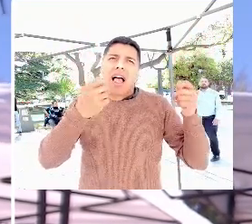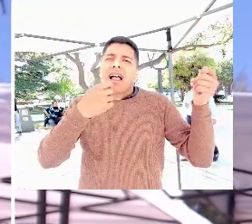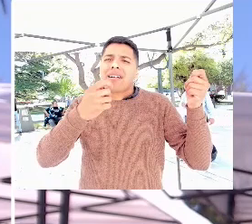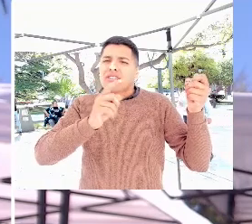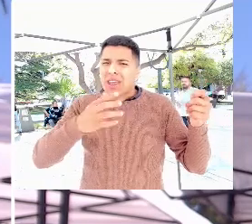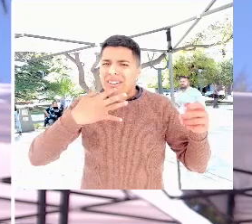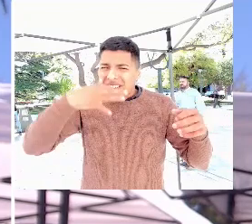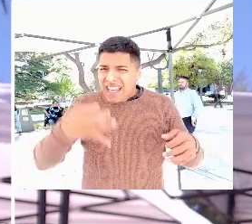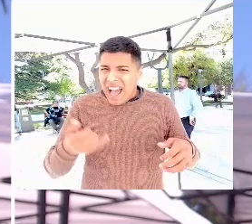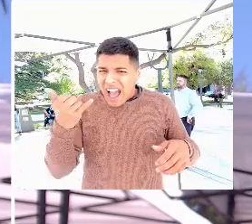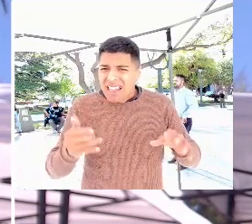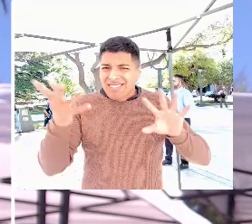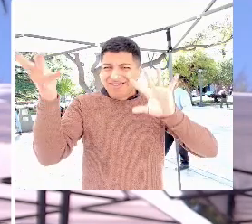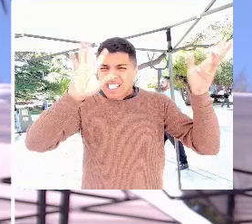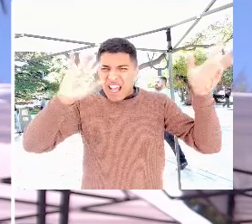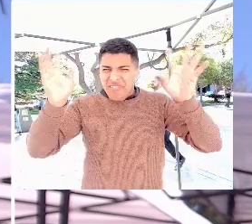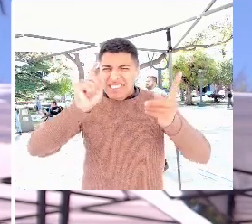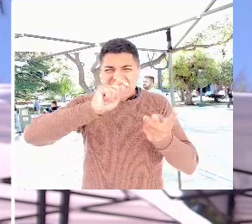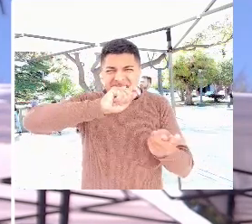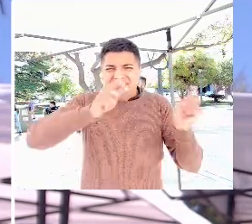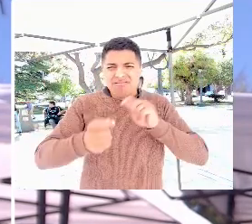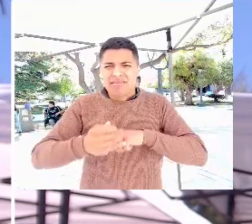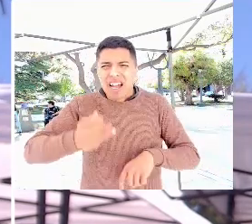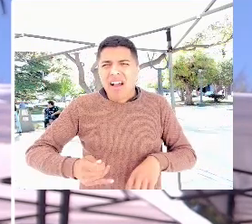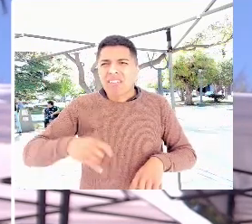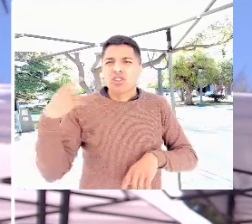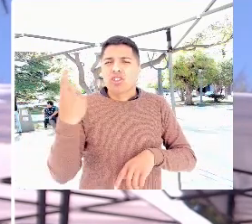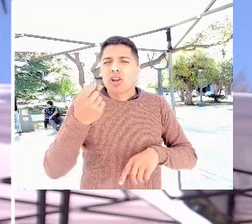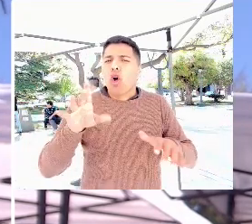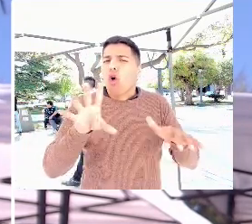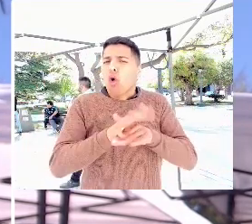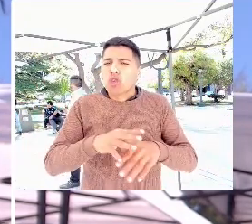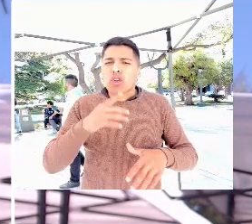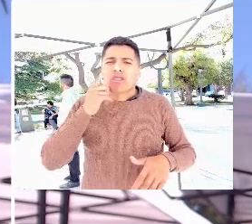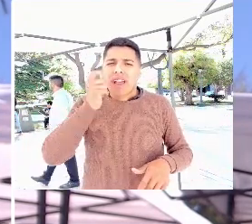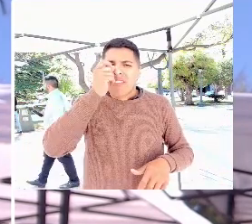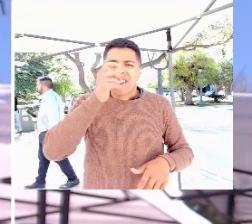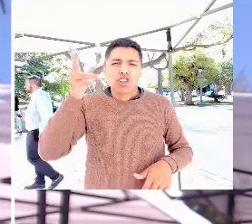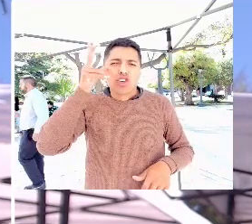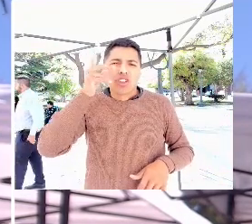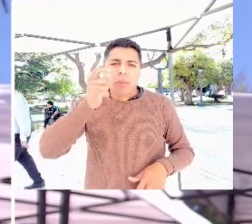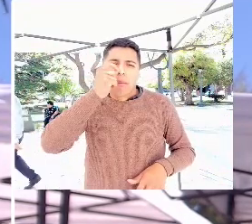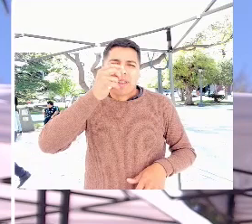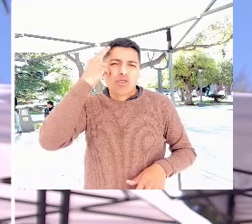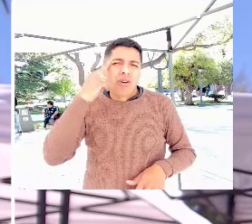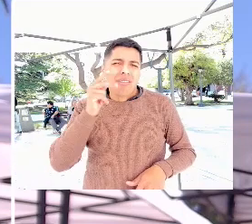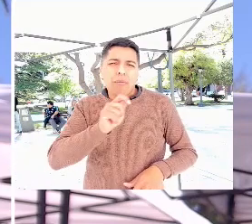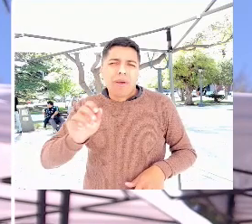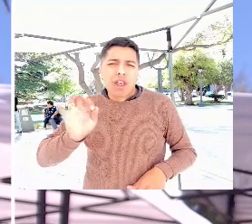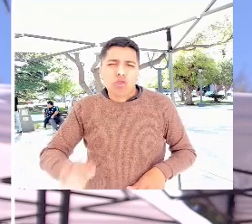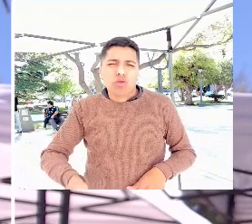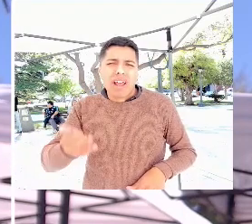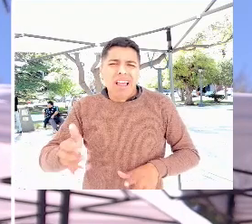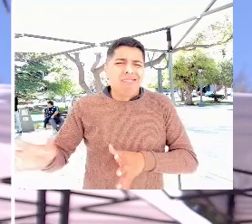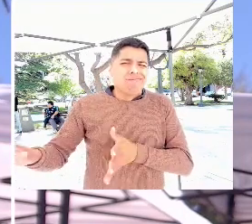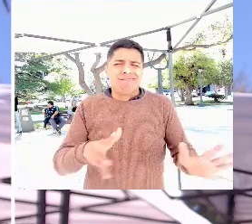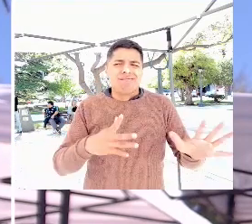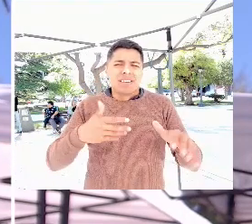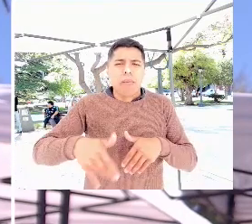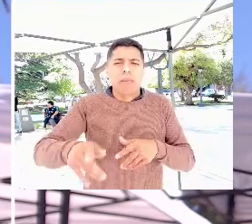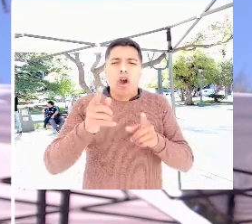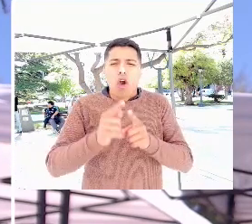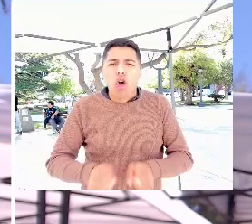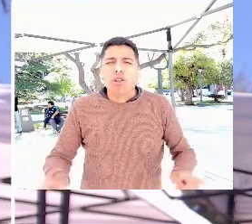una realidad que se vive y que vivimos en ese viento sombra el 28 y 29 de octubre, que tuvimos réplicas un 1 de